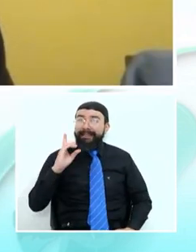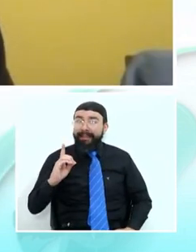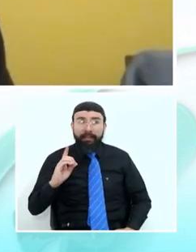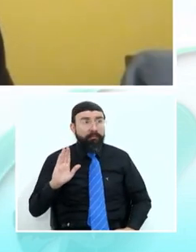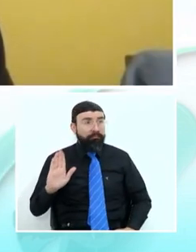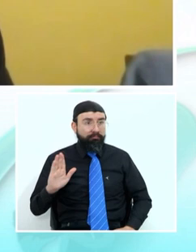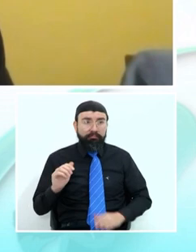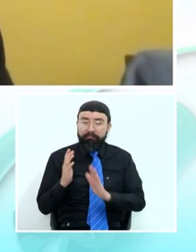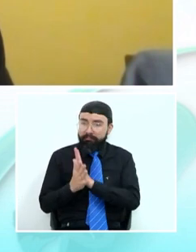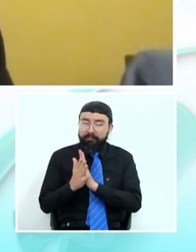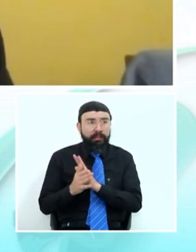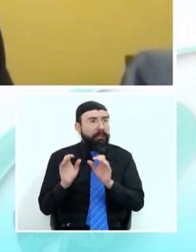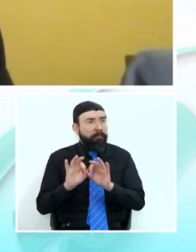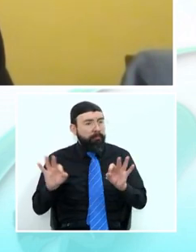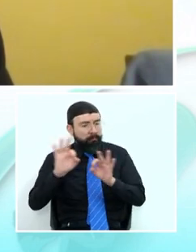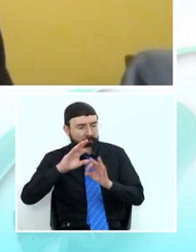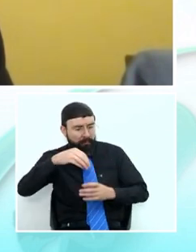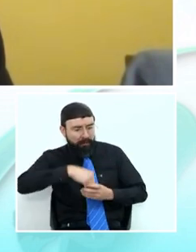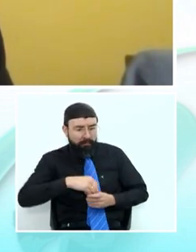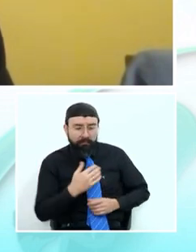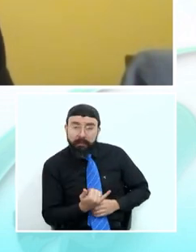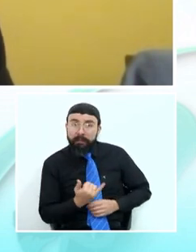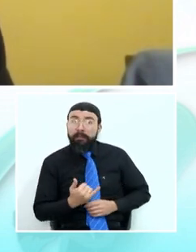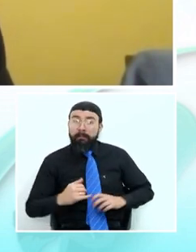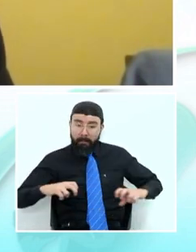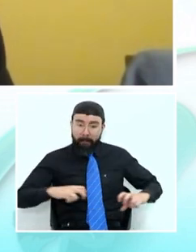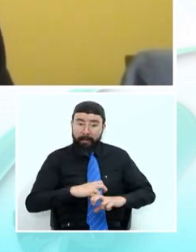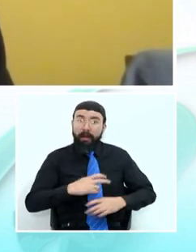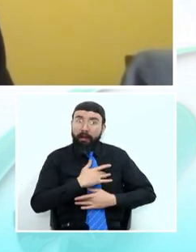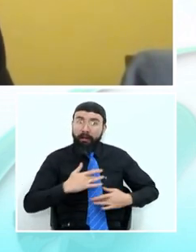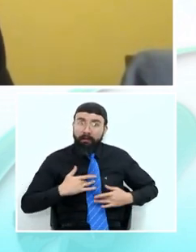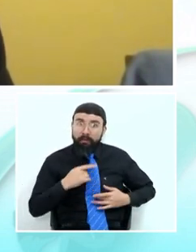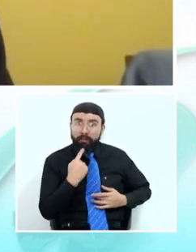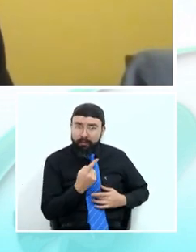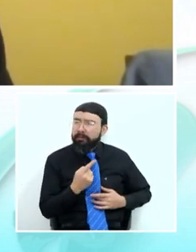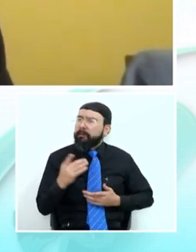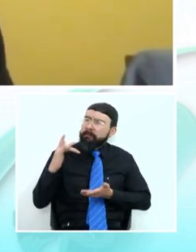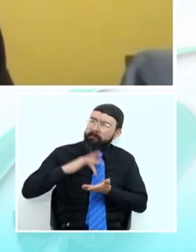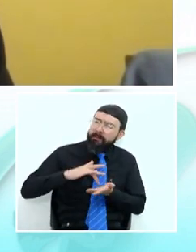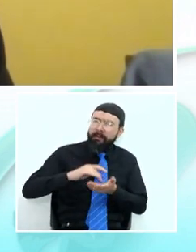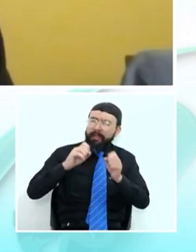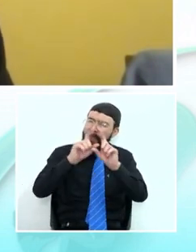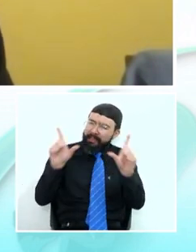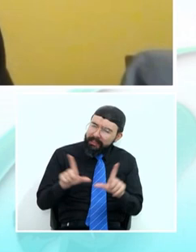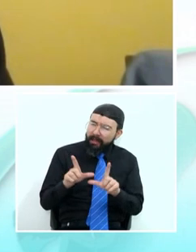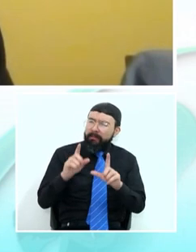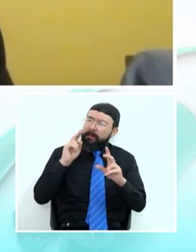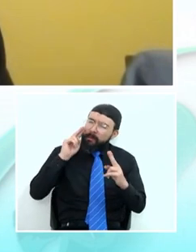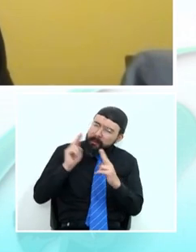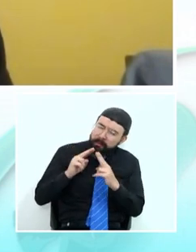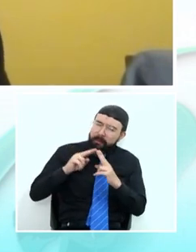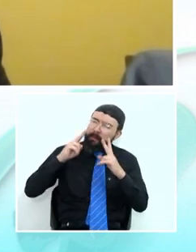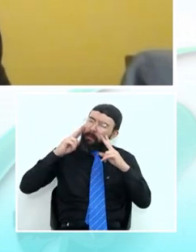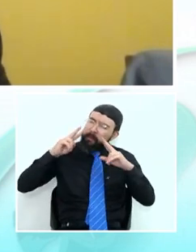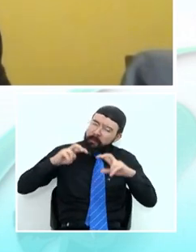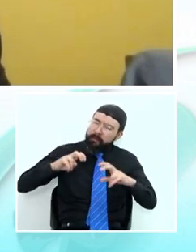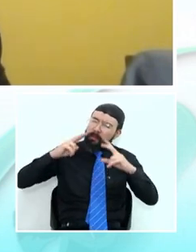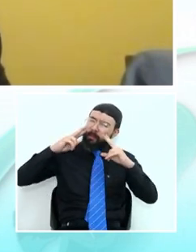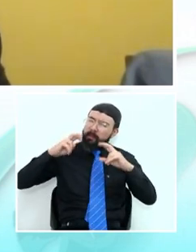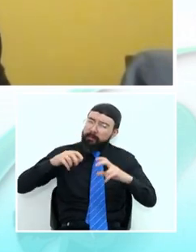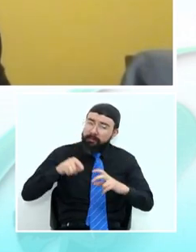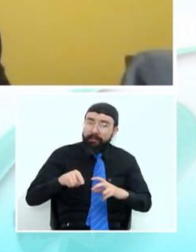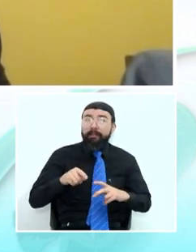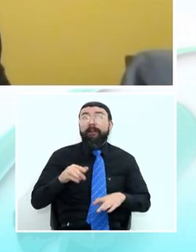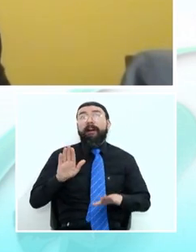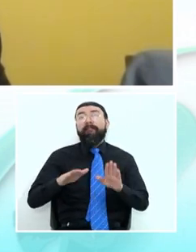nosotros. En nuestros parques de la salud se ha convertido de rutina hacer este tipo de exámenes o ya conocemos manifestaciones clínicas de la deficiencia de